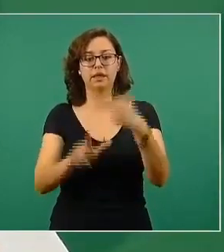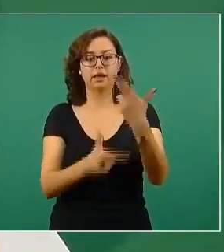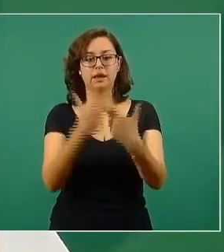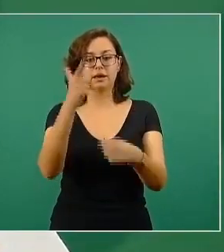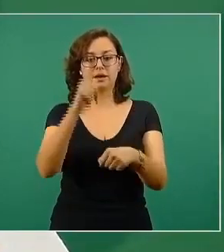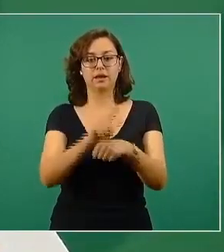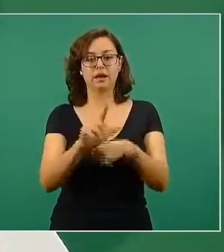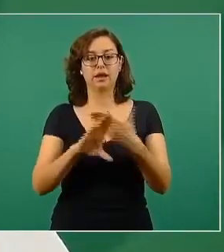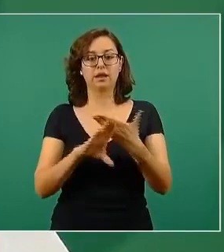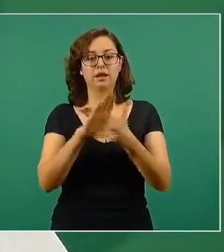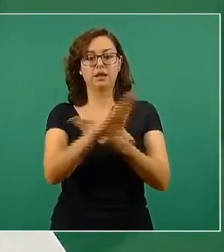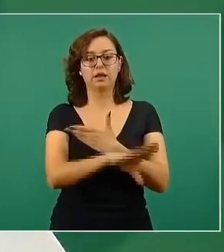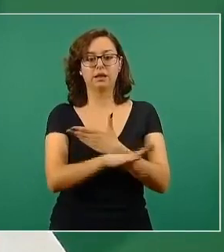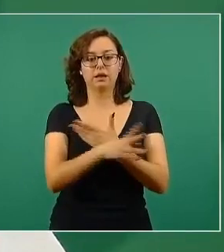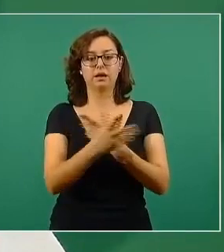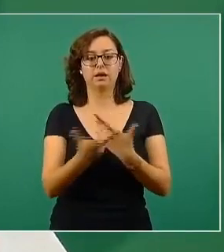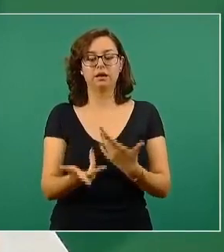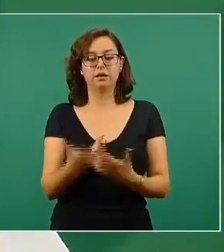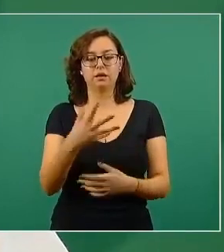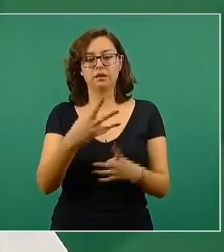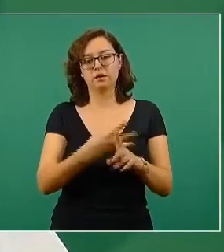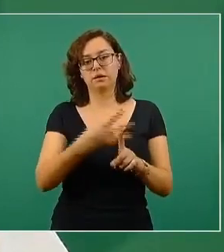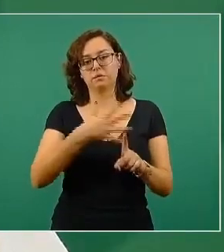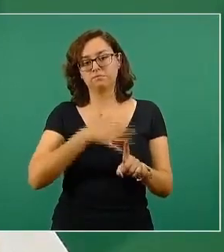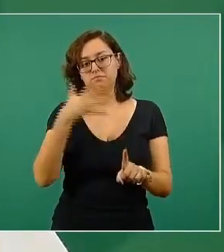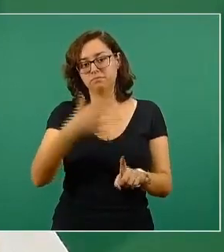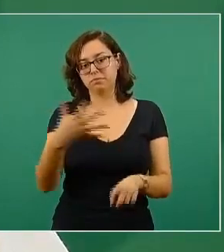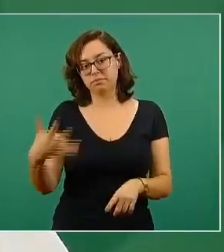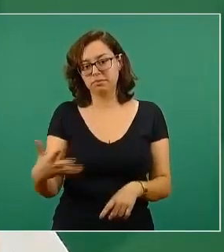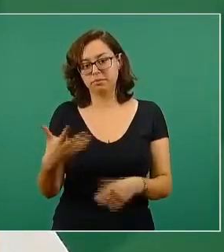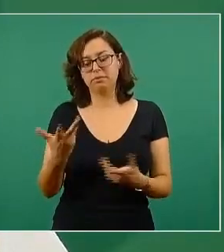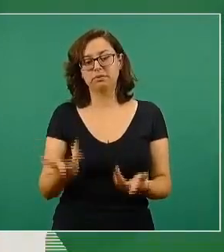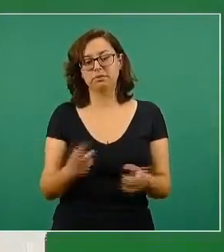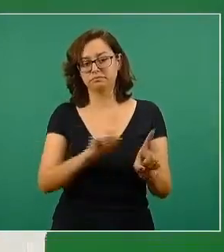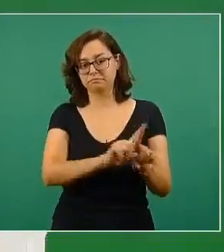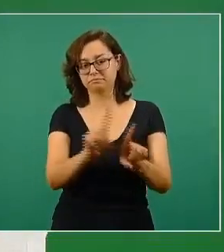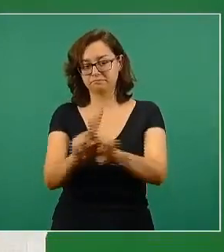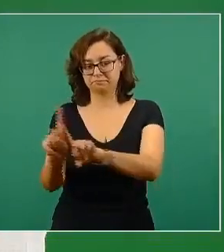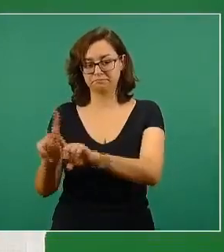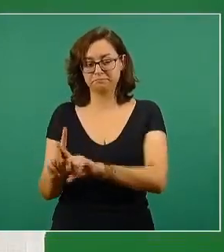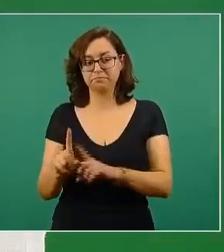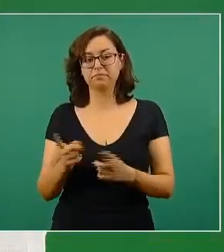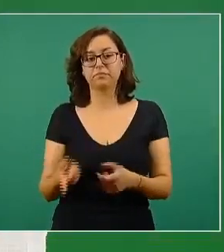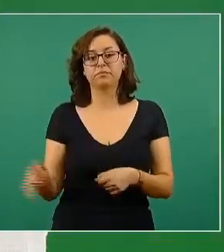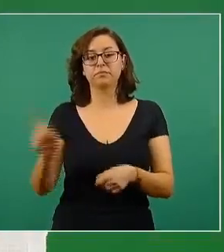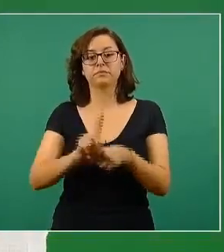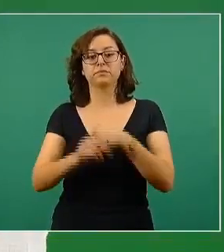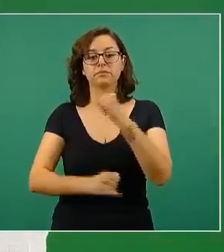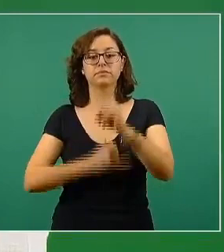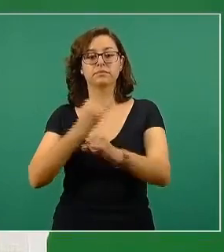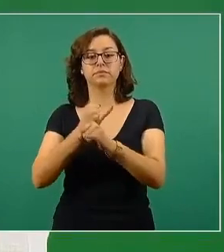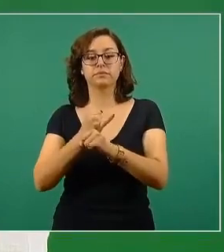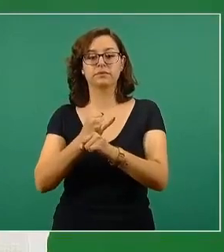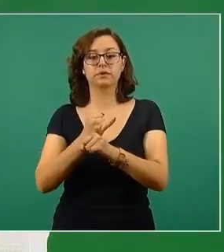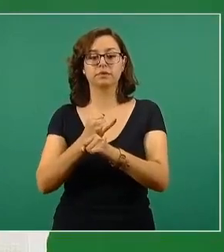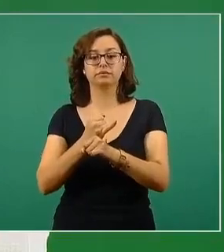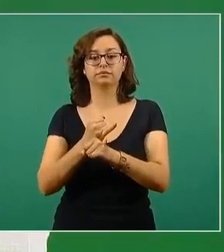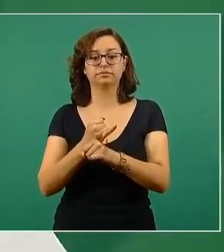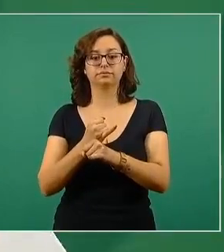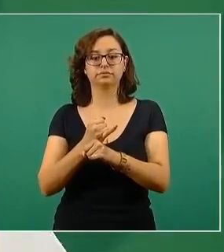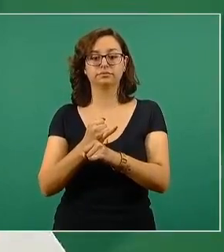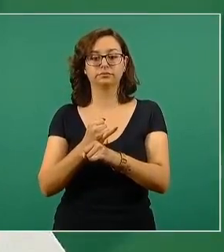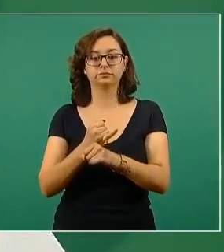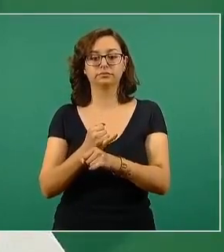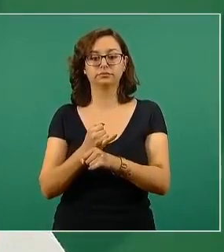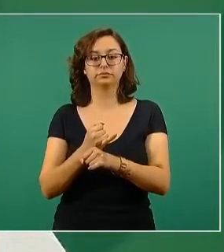Nacional contra la homofobia, la lesbofobia y la transfobia, y Día Internacional contra la